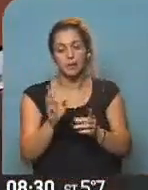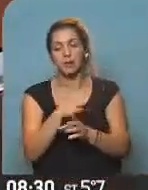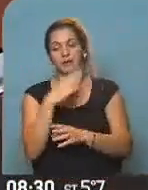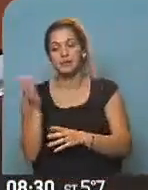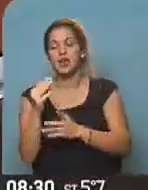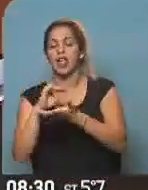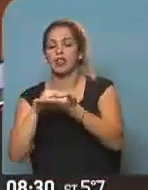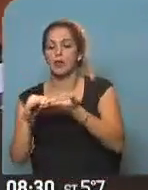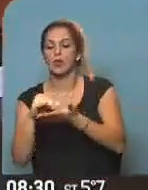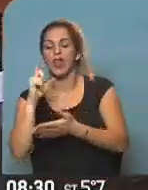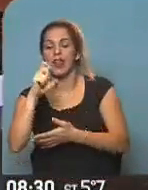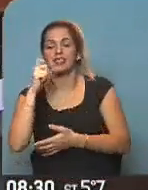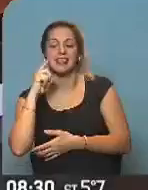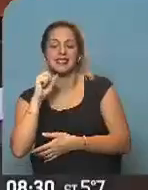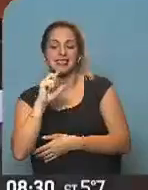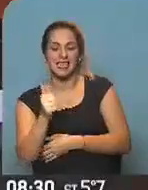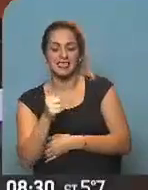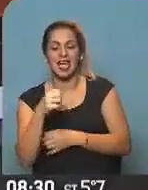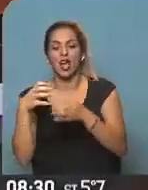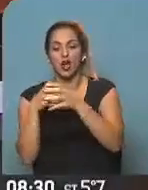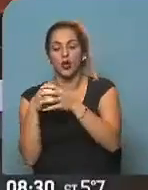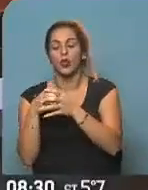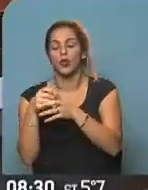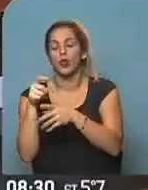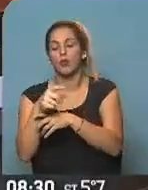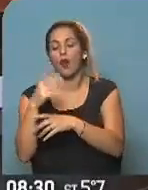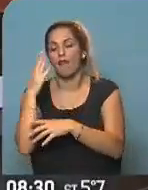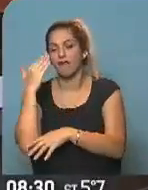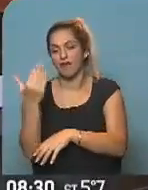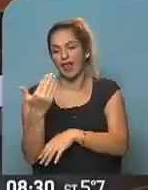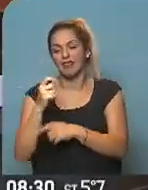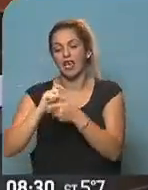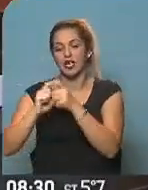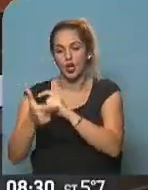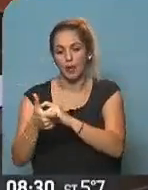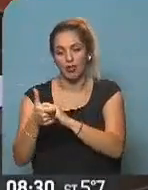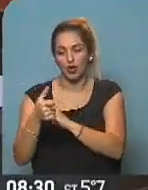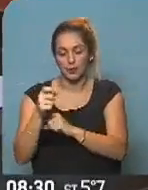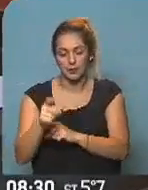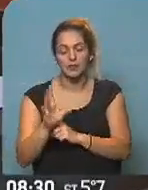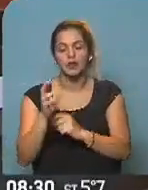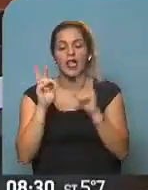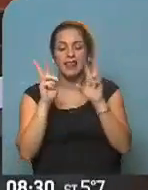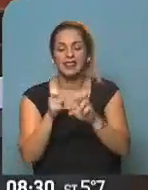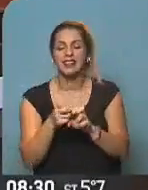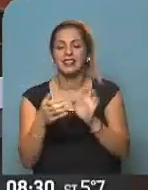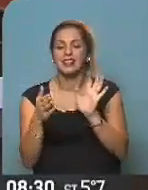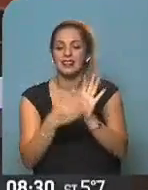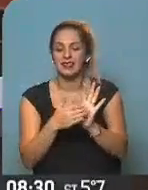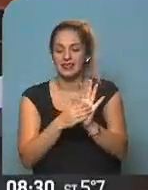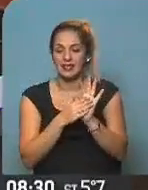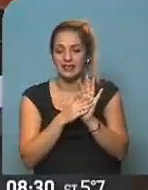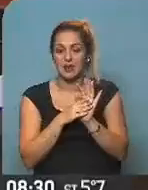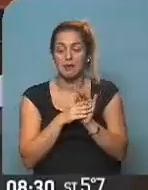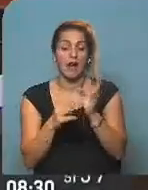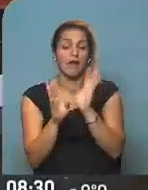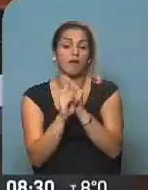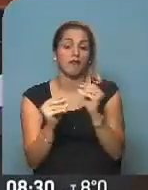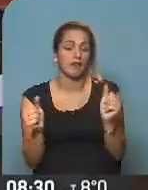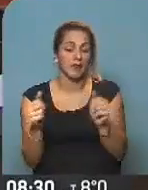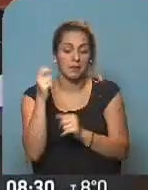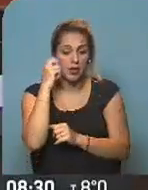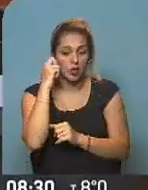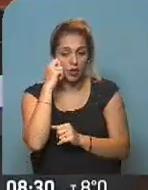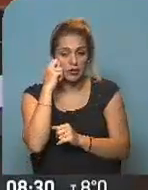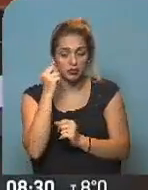diputada Cecilia Moró, diputada del Frente Renovador, diputada por el sector de la oposición. ¿El tema tarifas es un tema terminado para el Congreso Nacional?